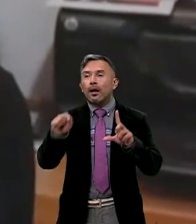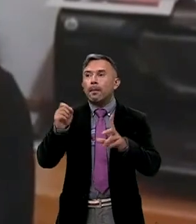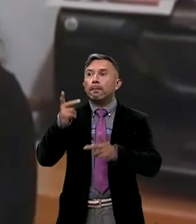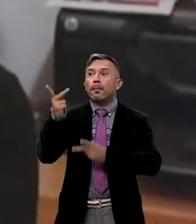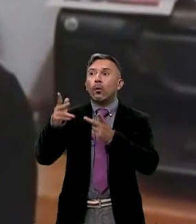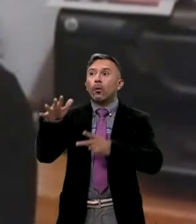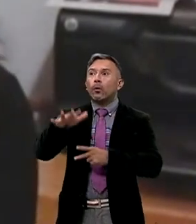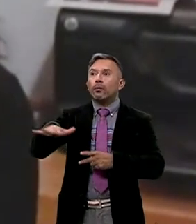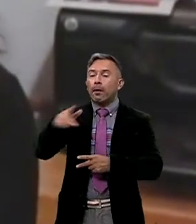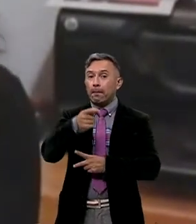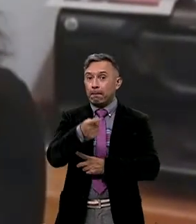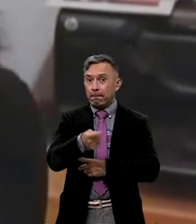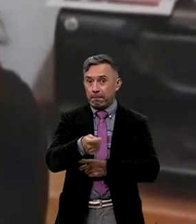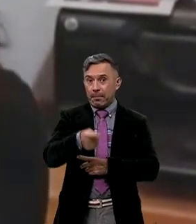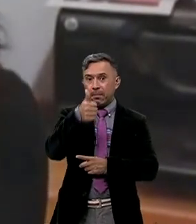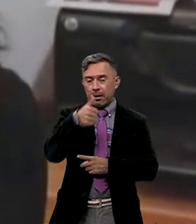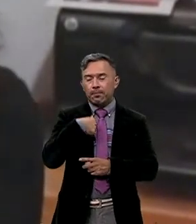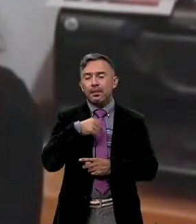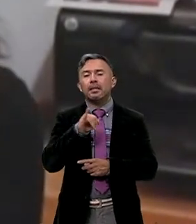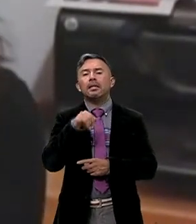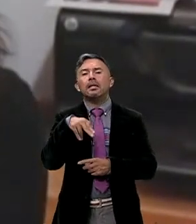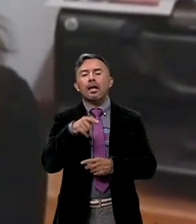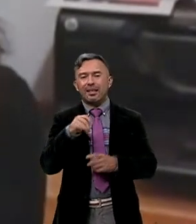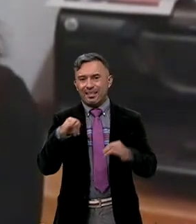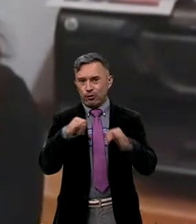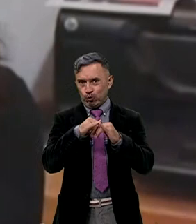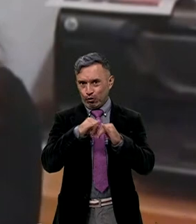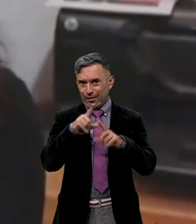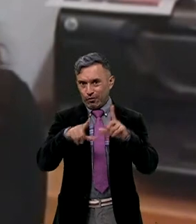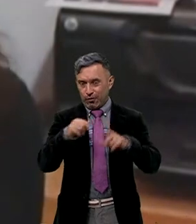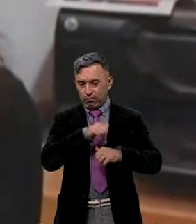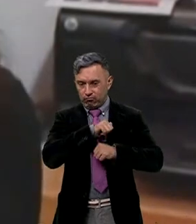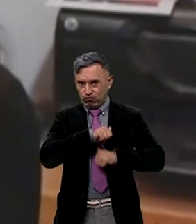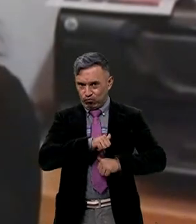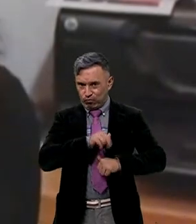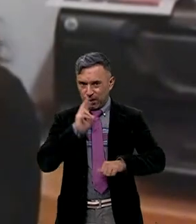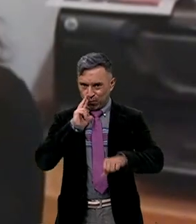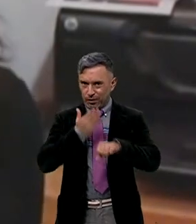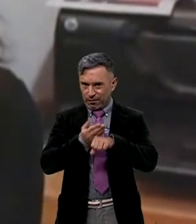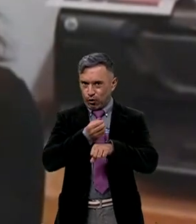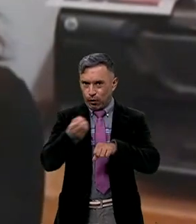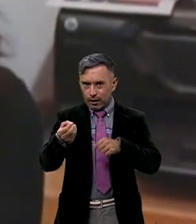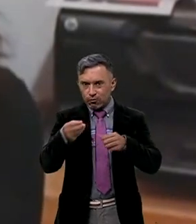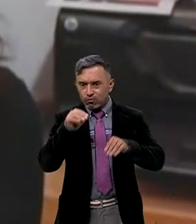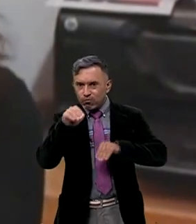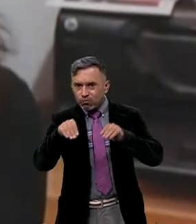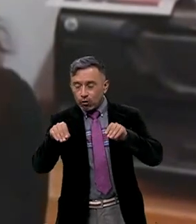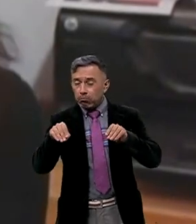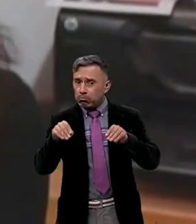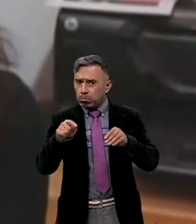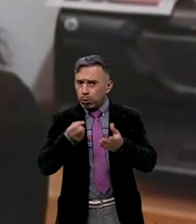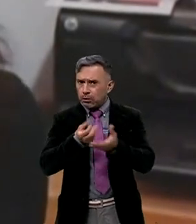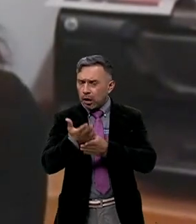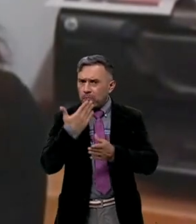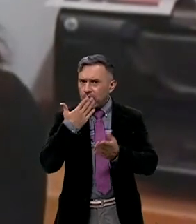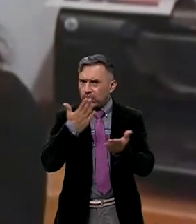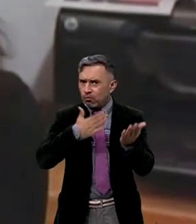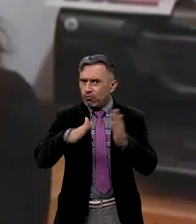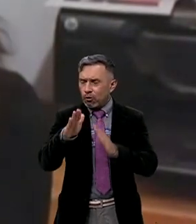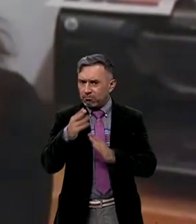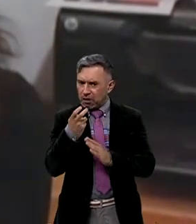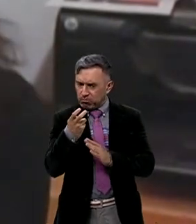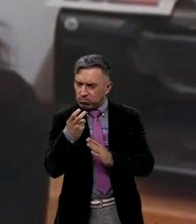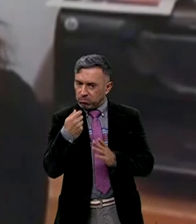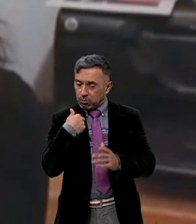y organizado por esta institución el ine creo que fue un éxito desde este punto de vista y creo que las enseñanzas